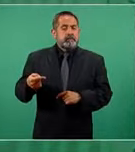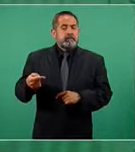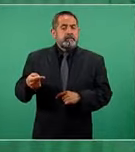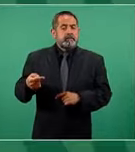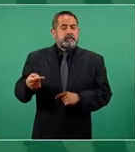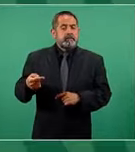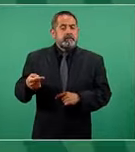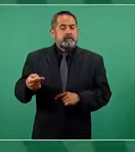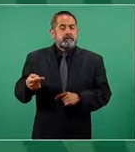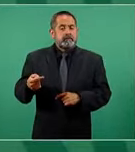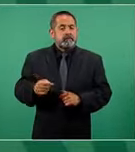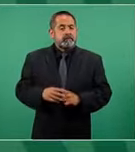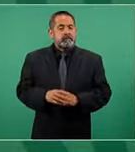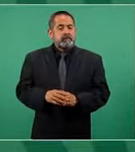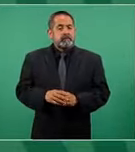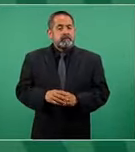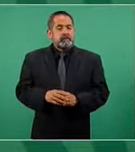cae en